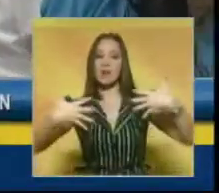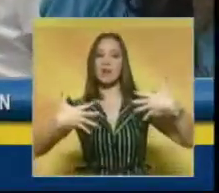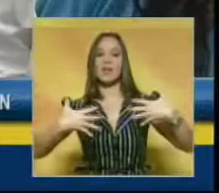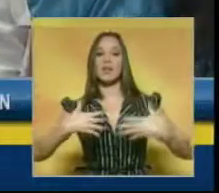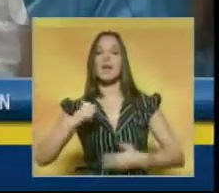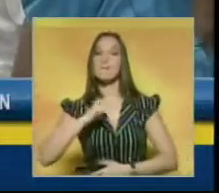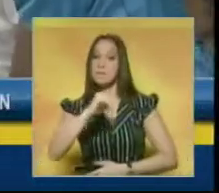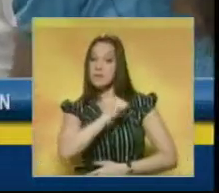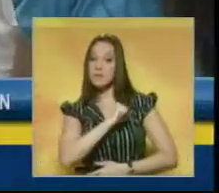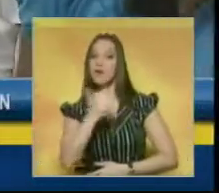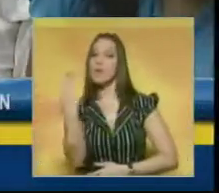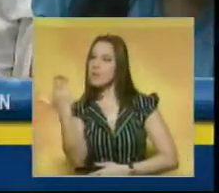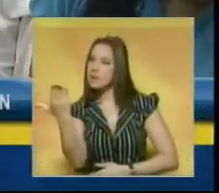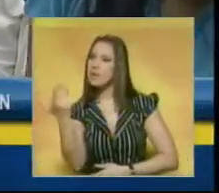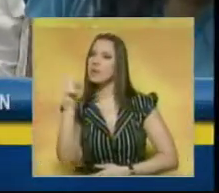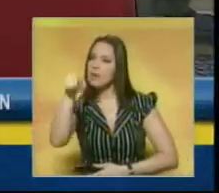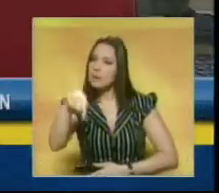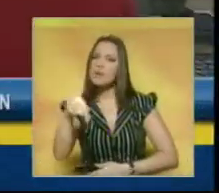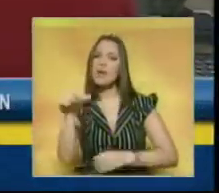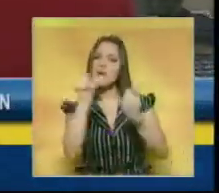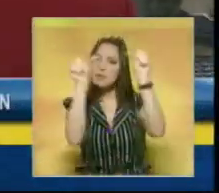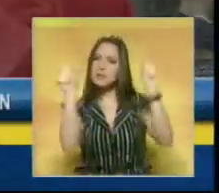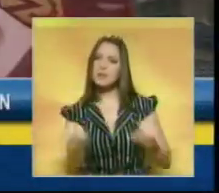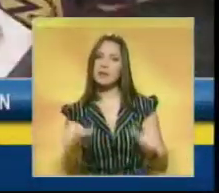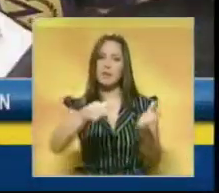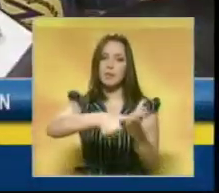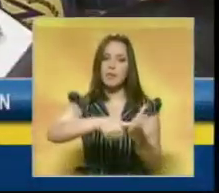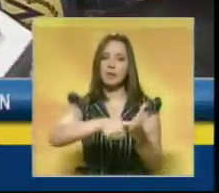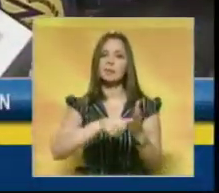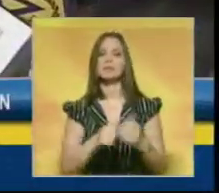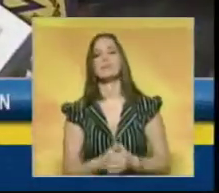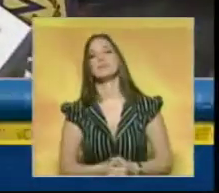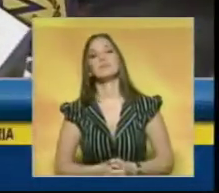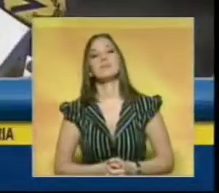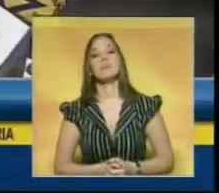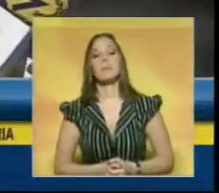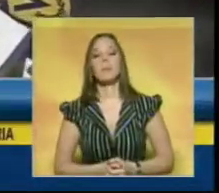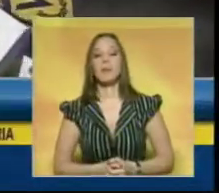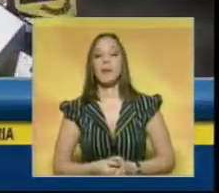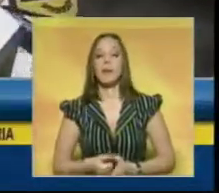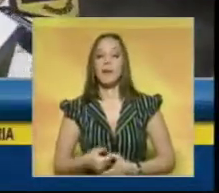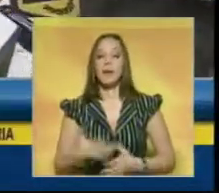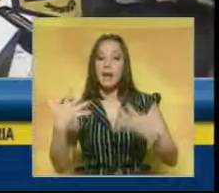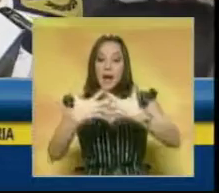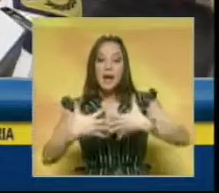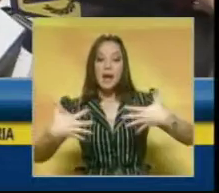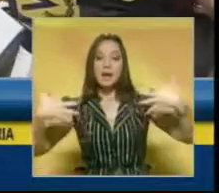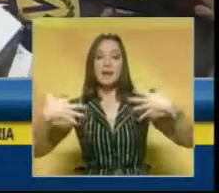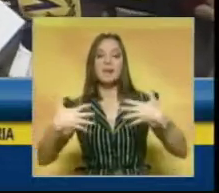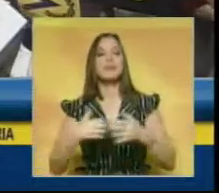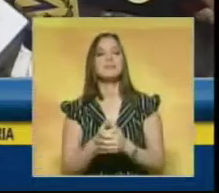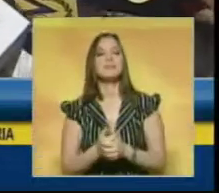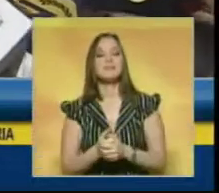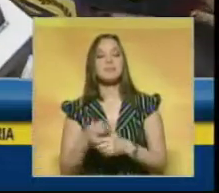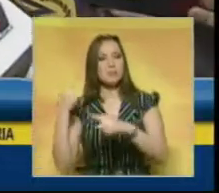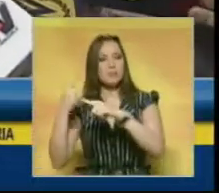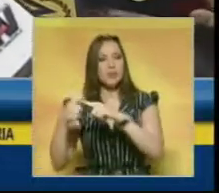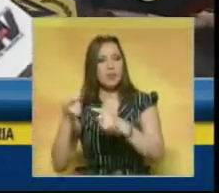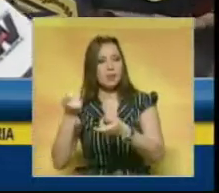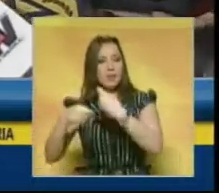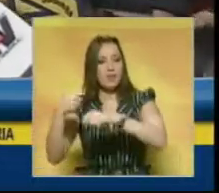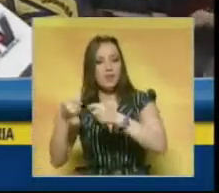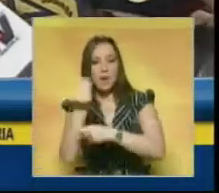han solicitado sumarse a este sistema. Porque nos han pedido, la red ANSA incluso, al ver el